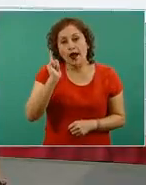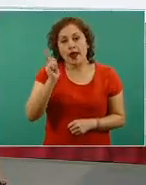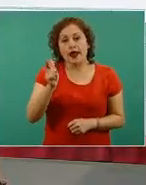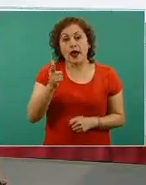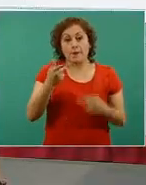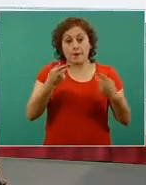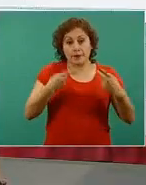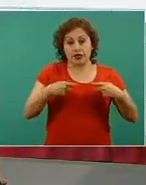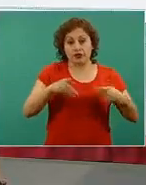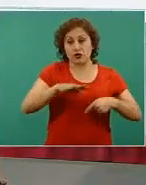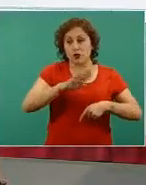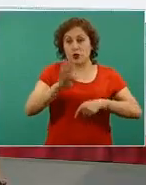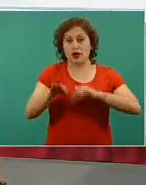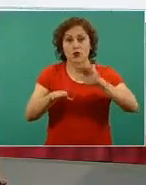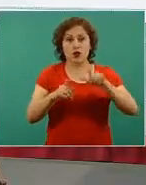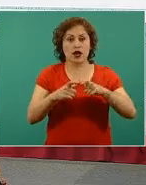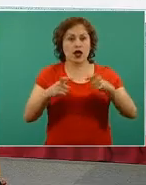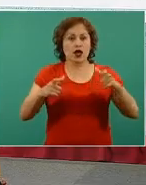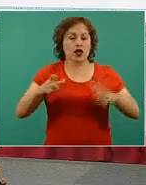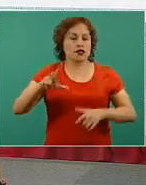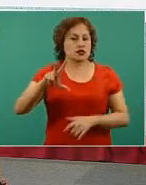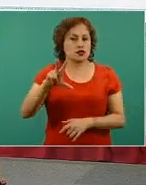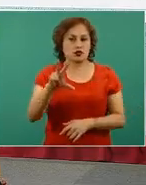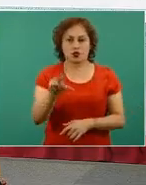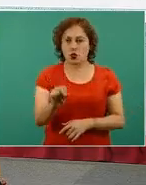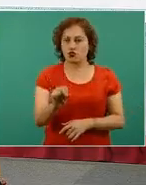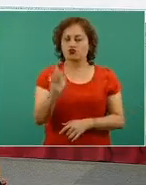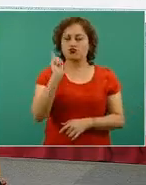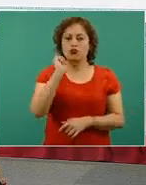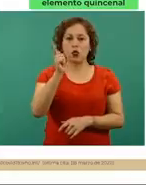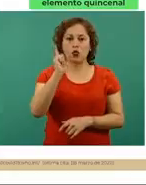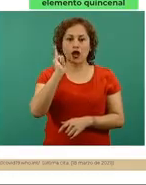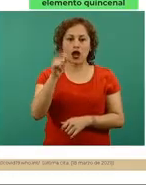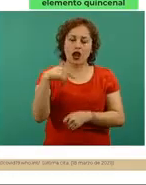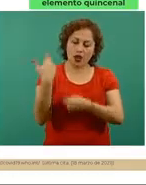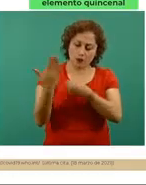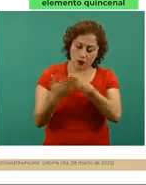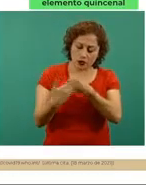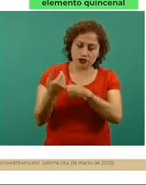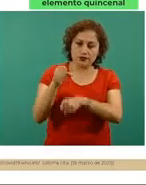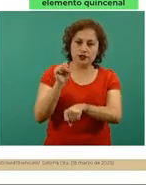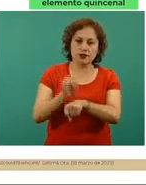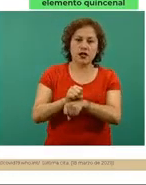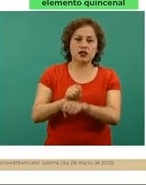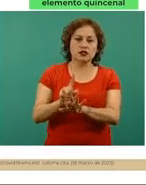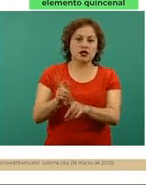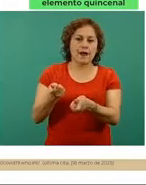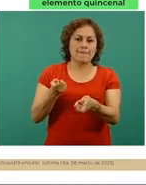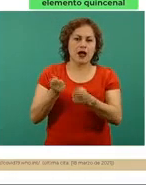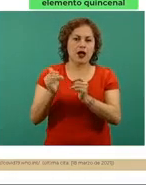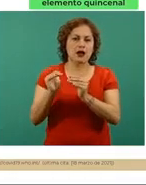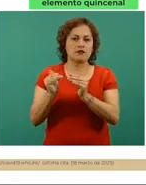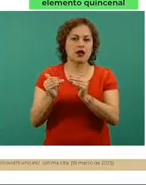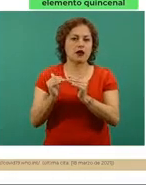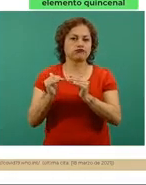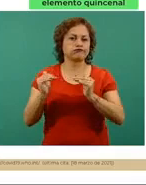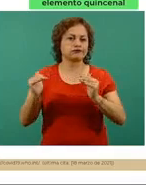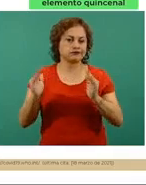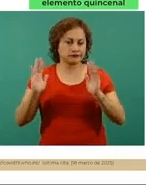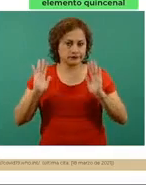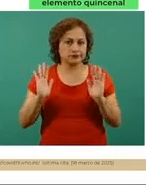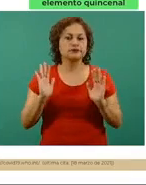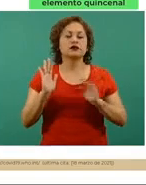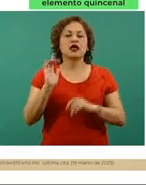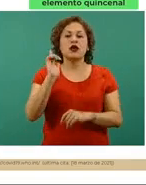incrementen tampoco y no visualicemos esa tendencia en las próximas semanas, pero lo que pues sería esperado es